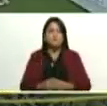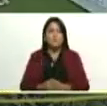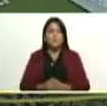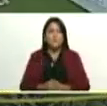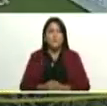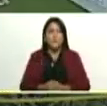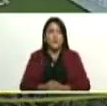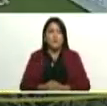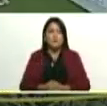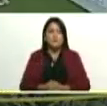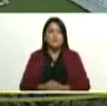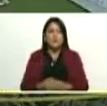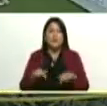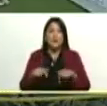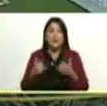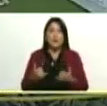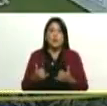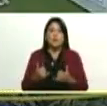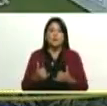Este siglo XXI,